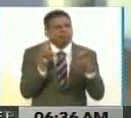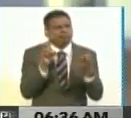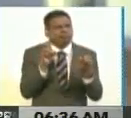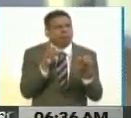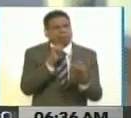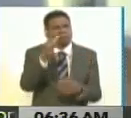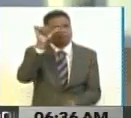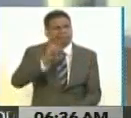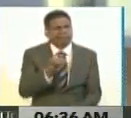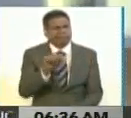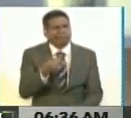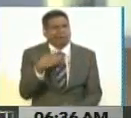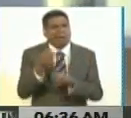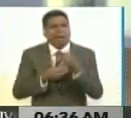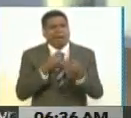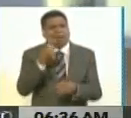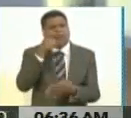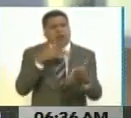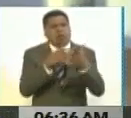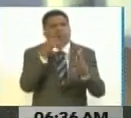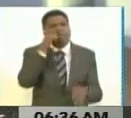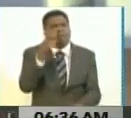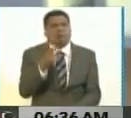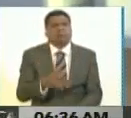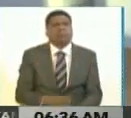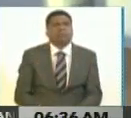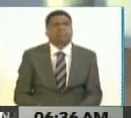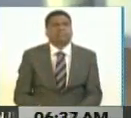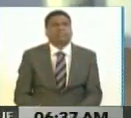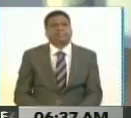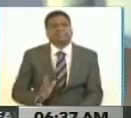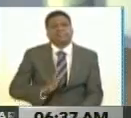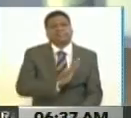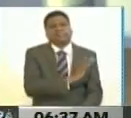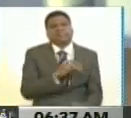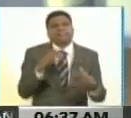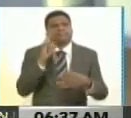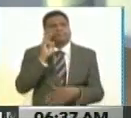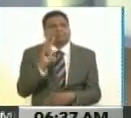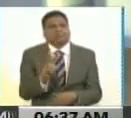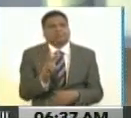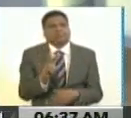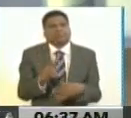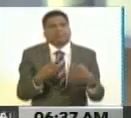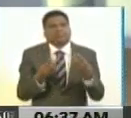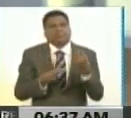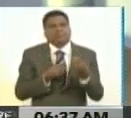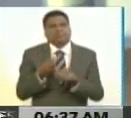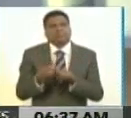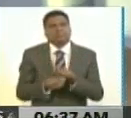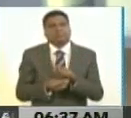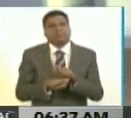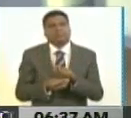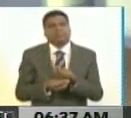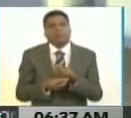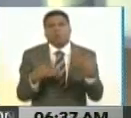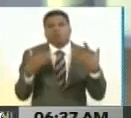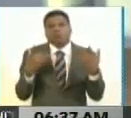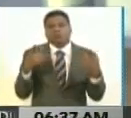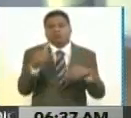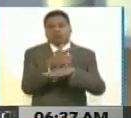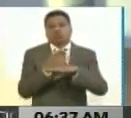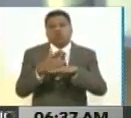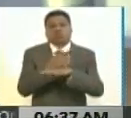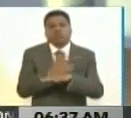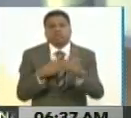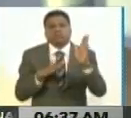de factores en consideración, también mejoró ostensiblemente en los países que tuvieron gobiernos progresistas al frente. El